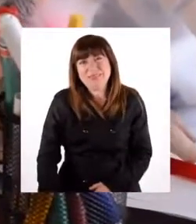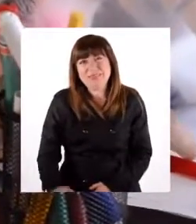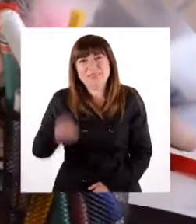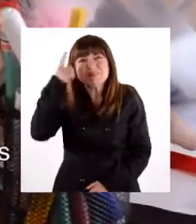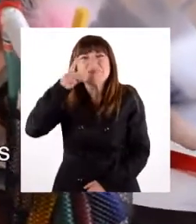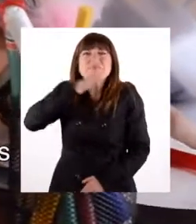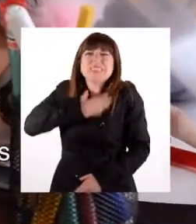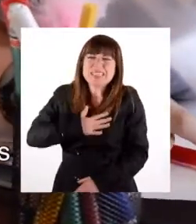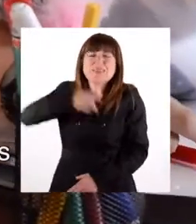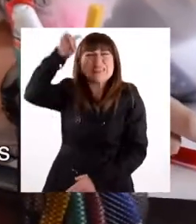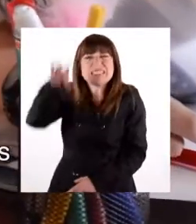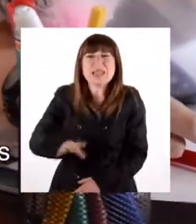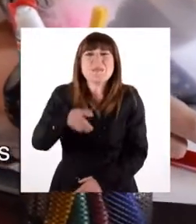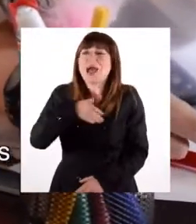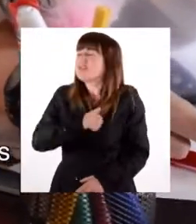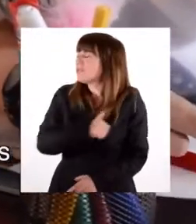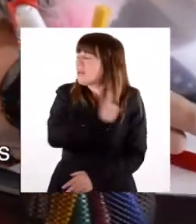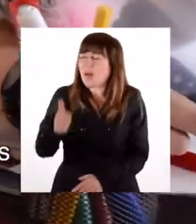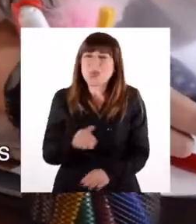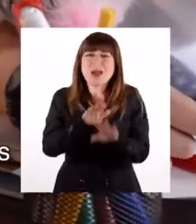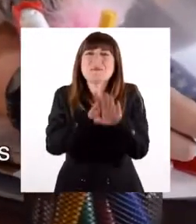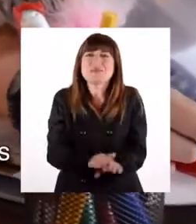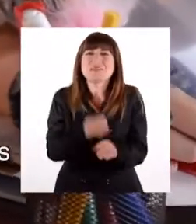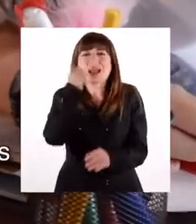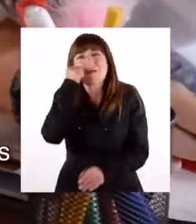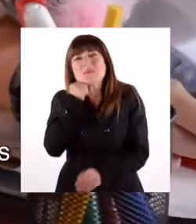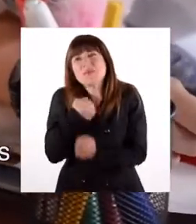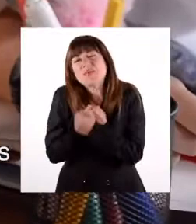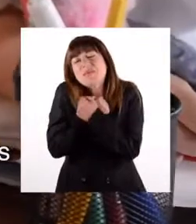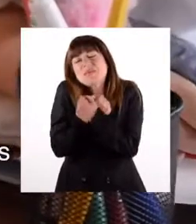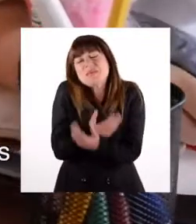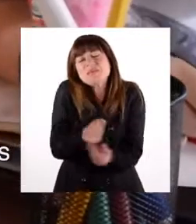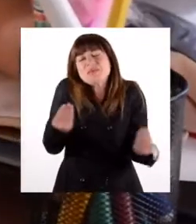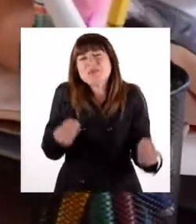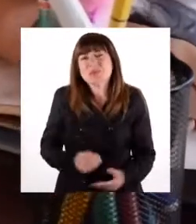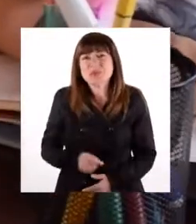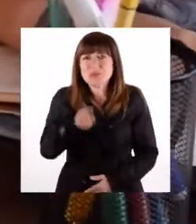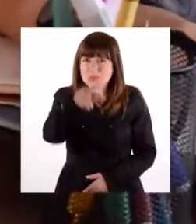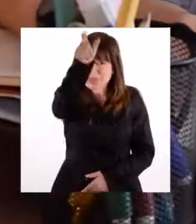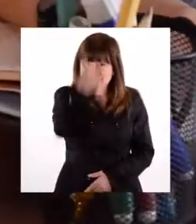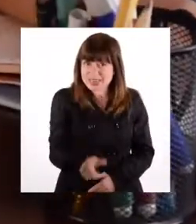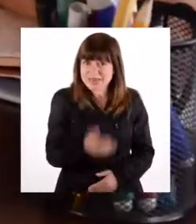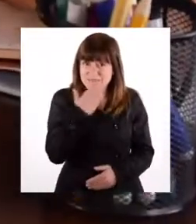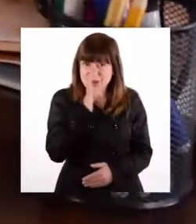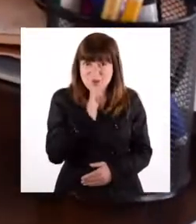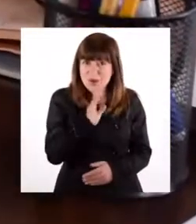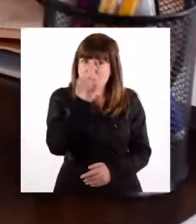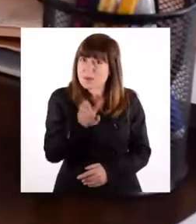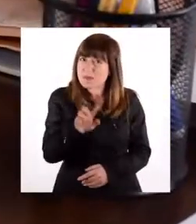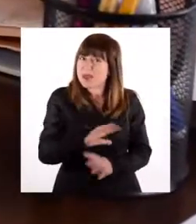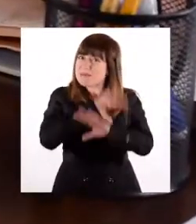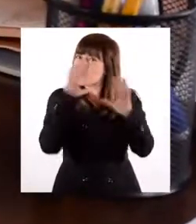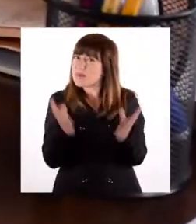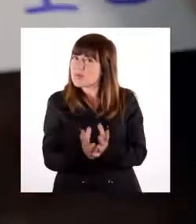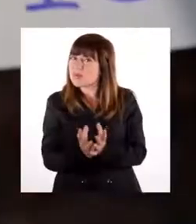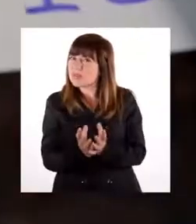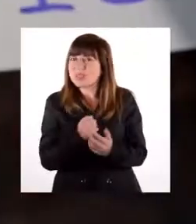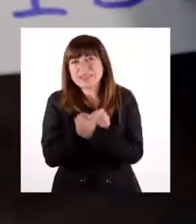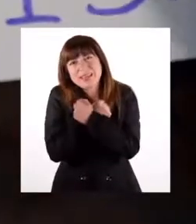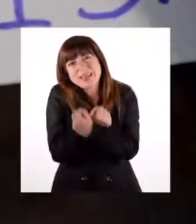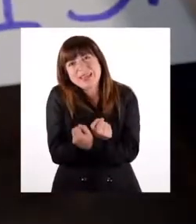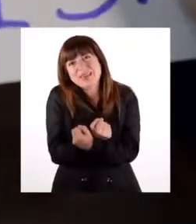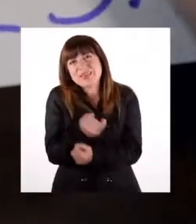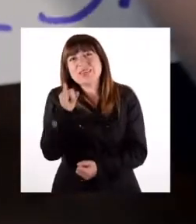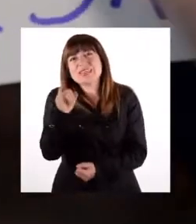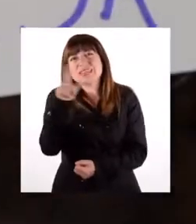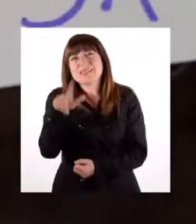chicos, pero quiero que sepas que todos te apoyamos y te queremos mucho, porque eres el mejor papá del mundo.